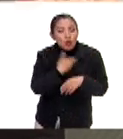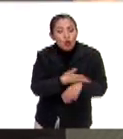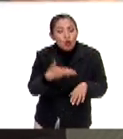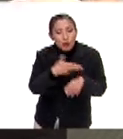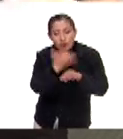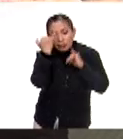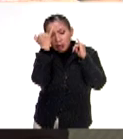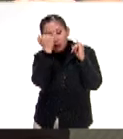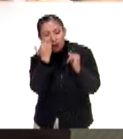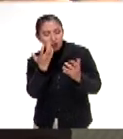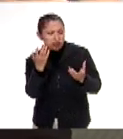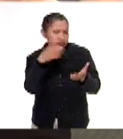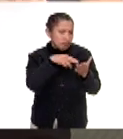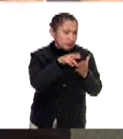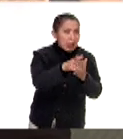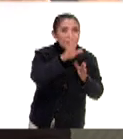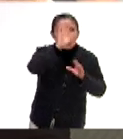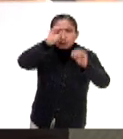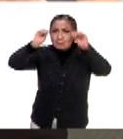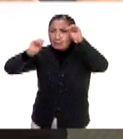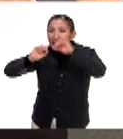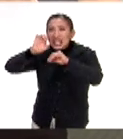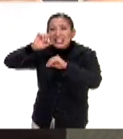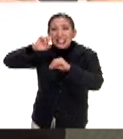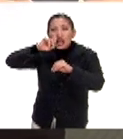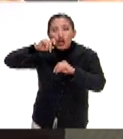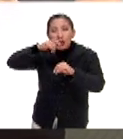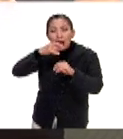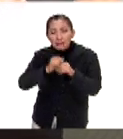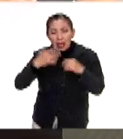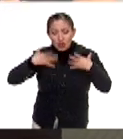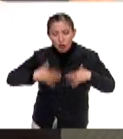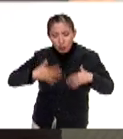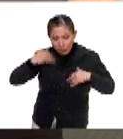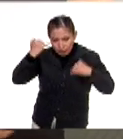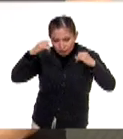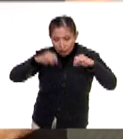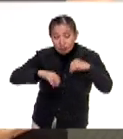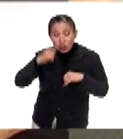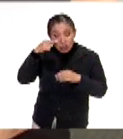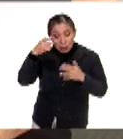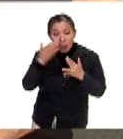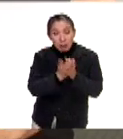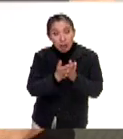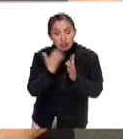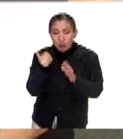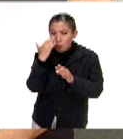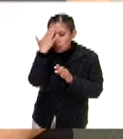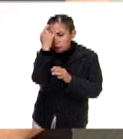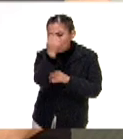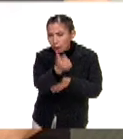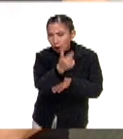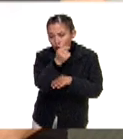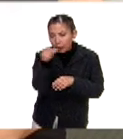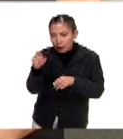proceso creativo sí hace escenografía, hace vestuario, y sí creo que es una parte menos conocida del trabajo